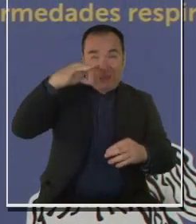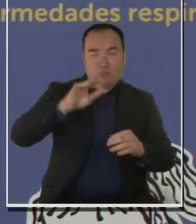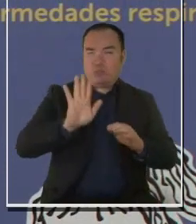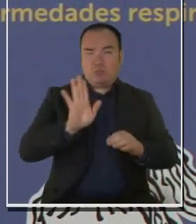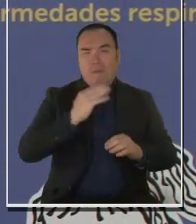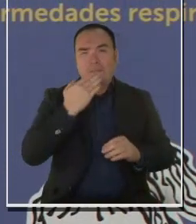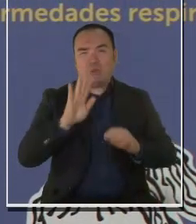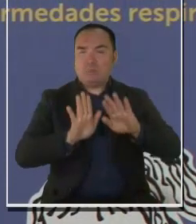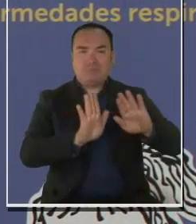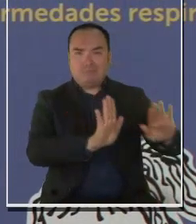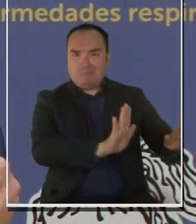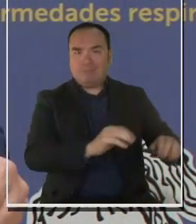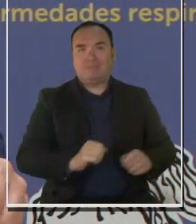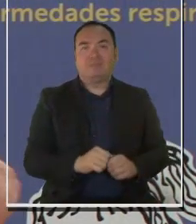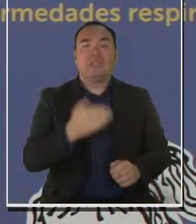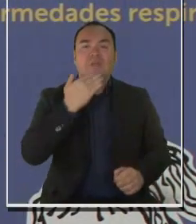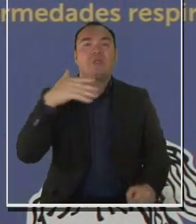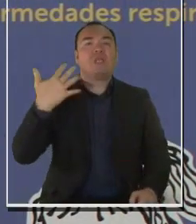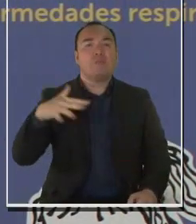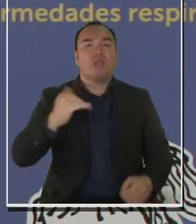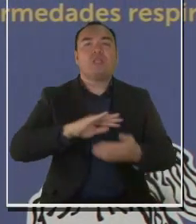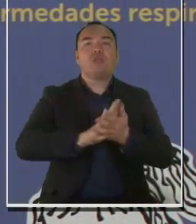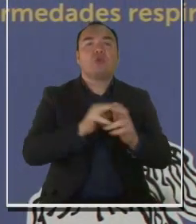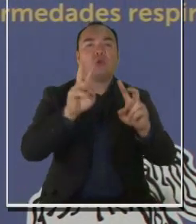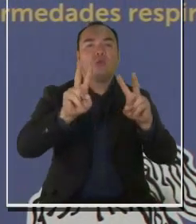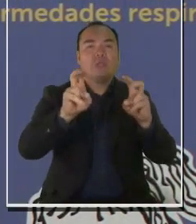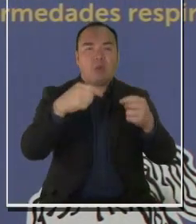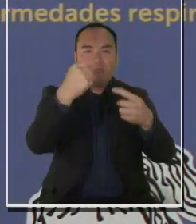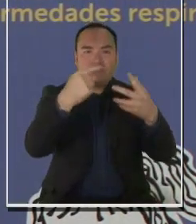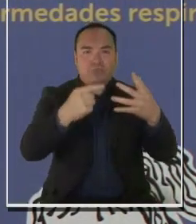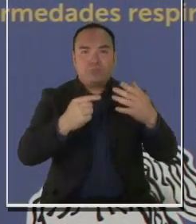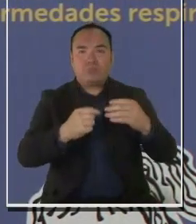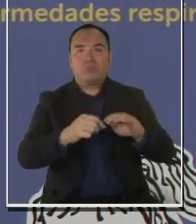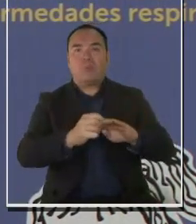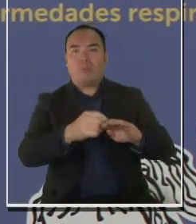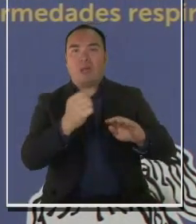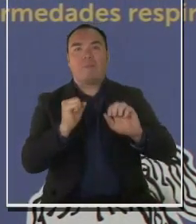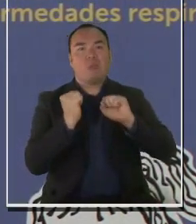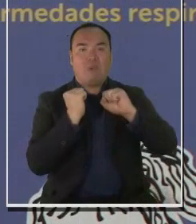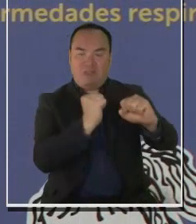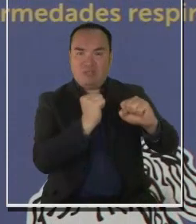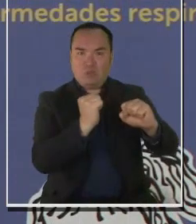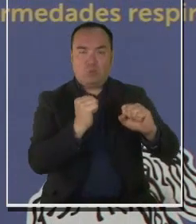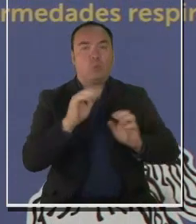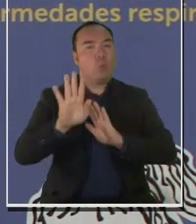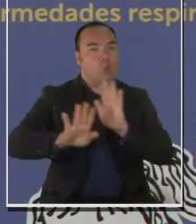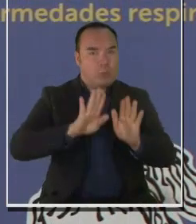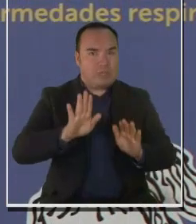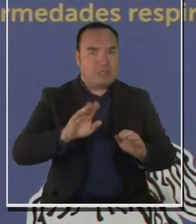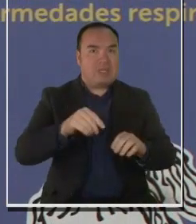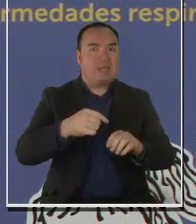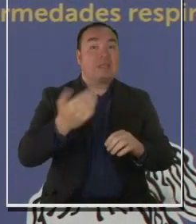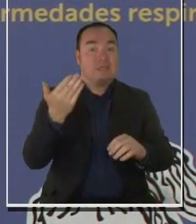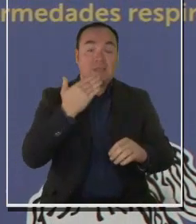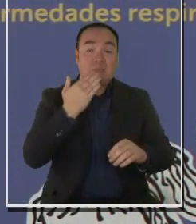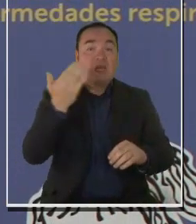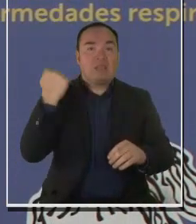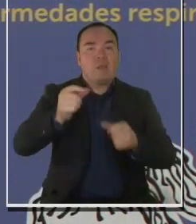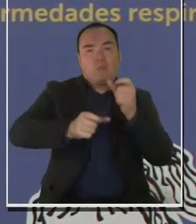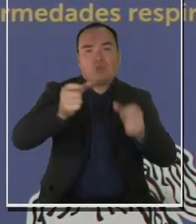Es clave mantener todas las medidas de prevención, porque lo que hemos revisado, y en eso hay acuerdo con los expertos, que